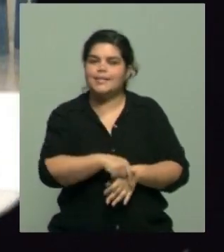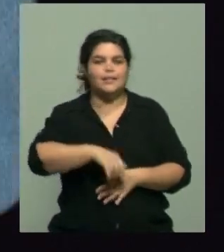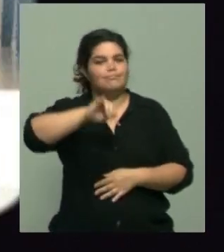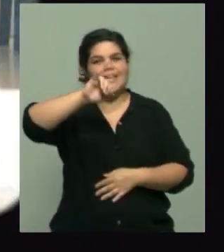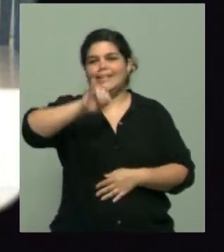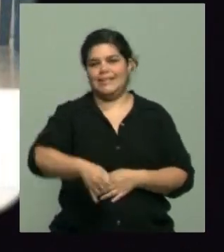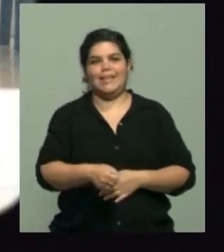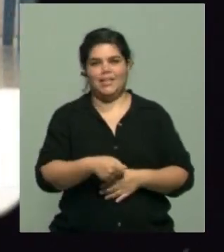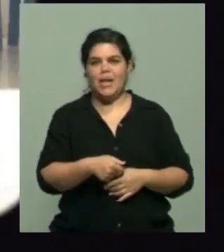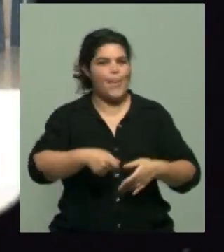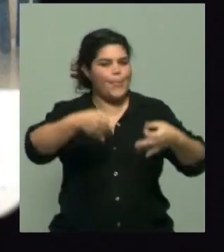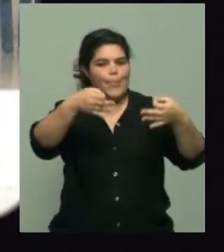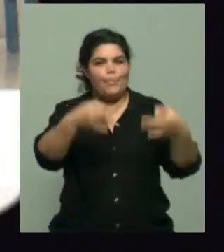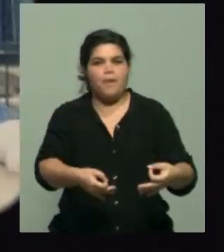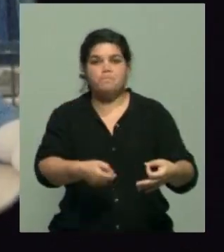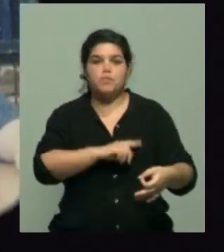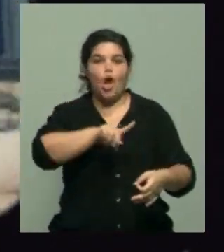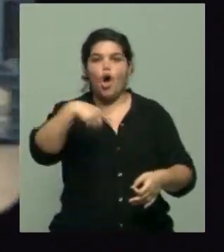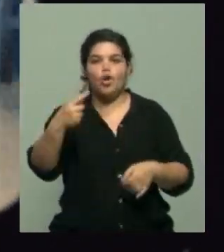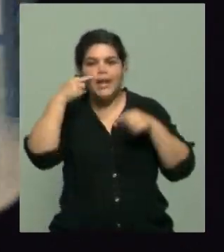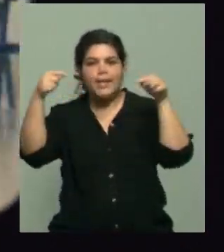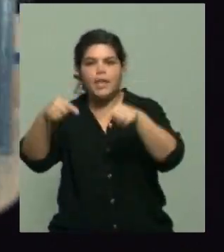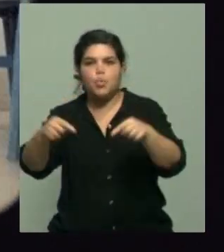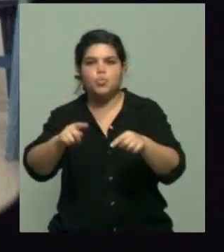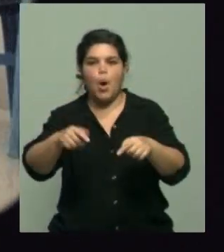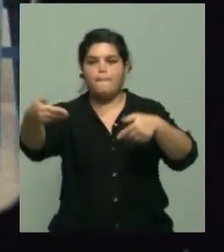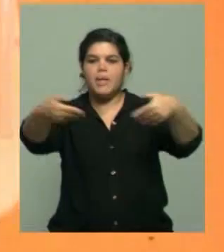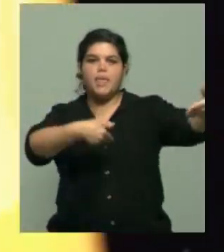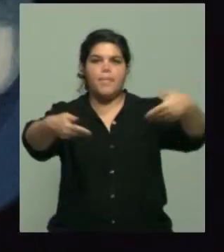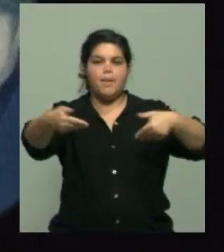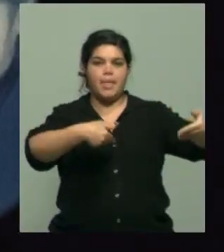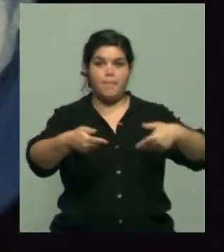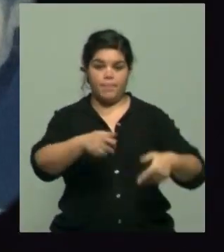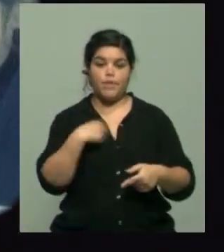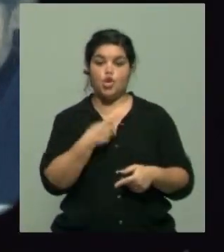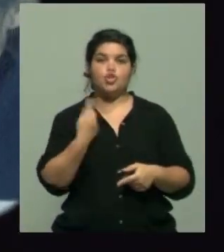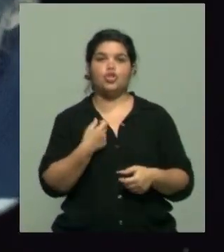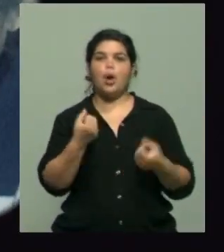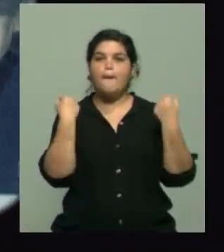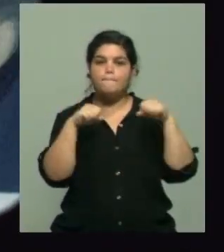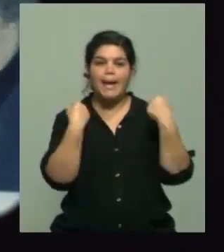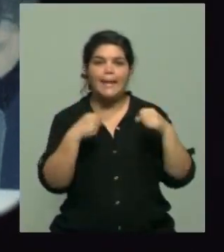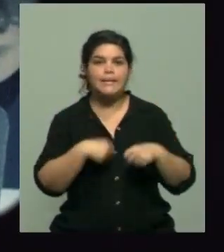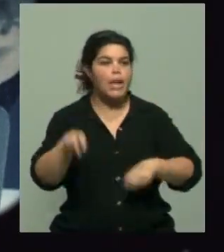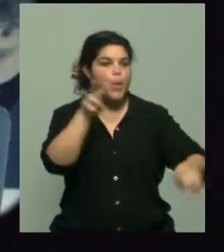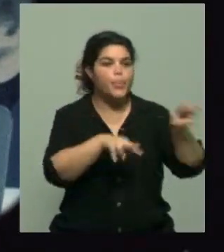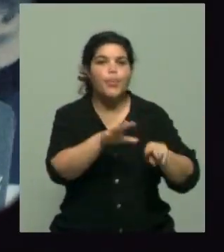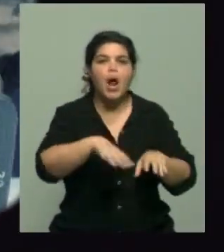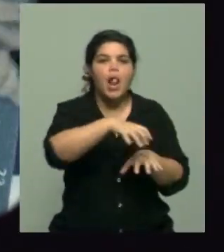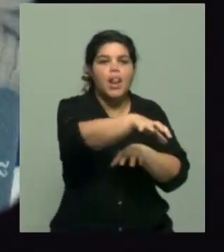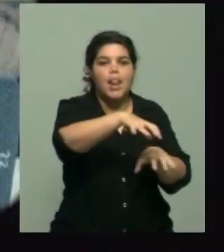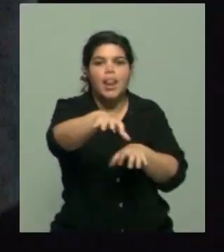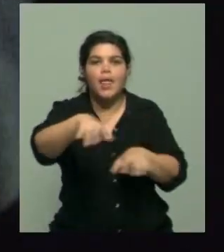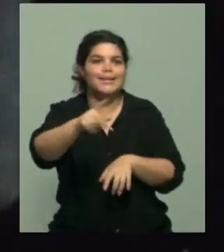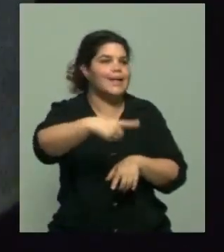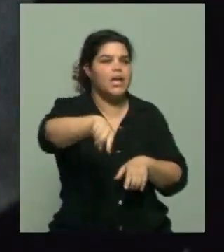por instituciones educativas. De hecho, cuando generamos los espacios para las prácticas, siempre nos abren las puertas, y si es de la universidad